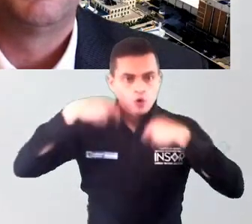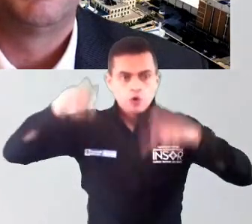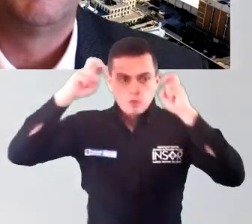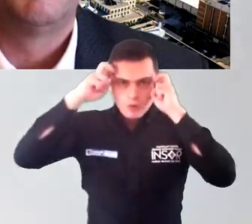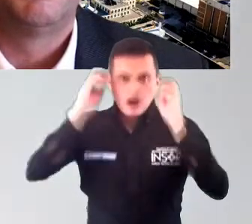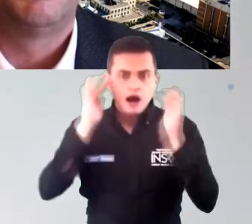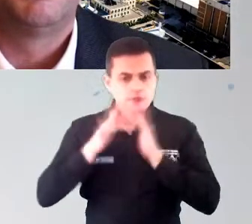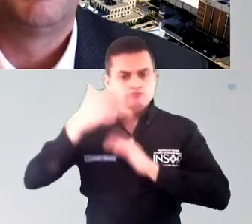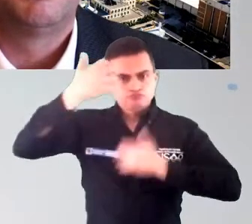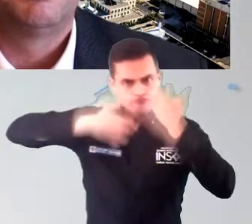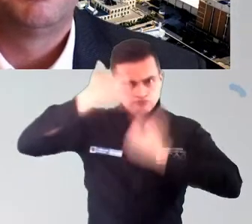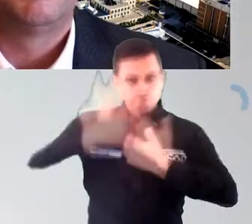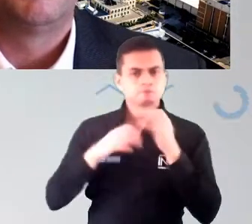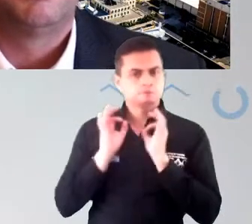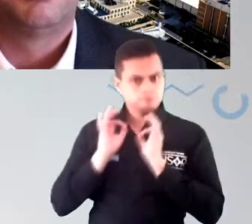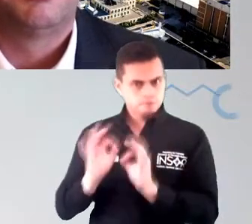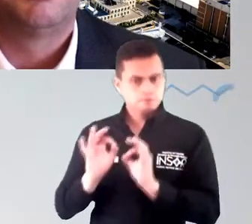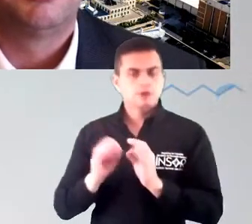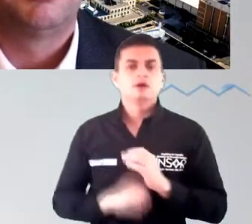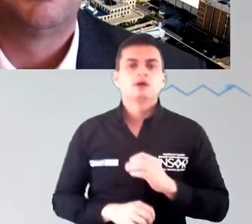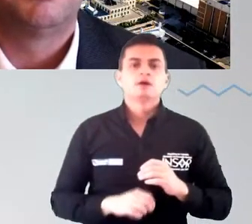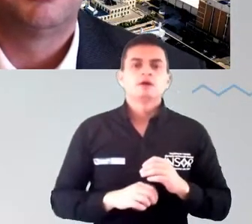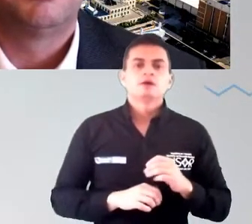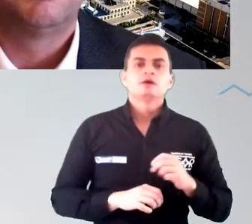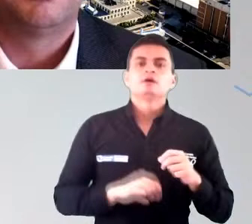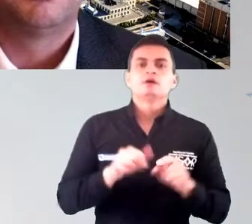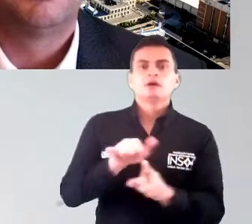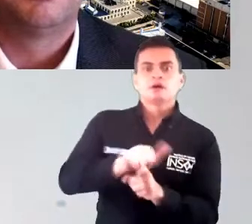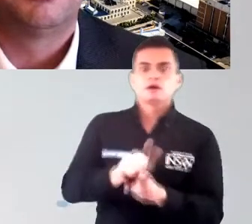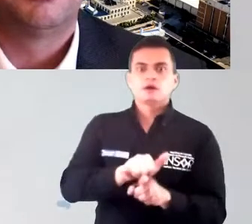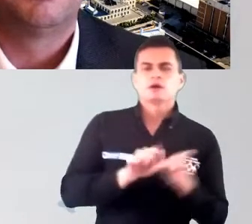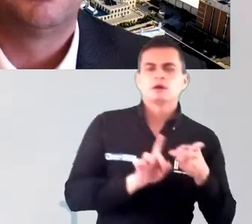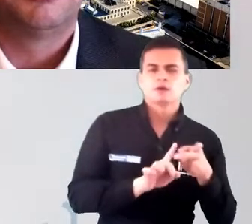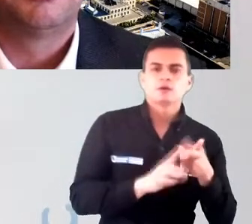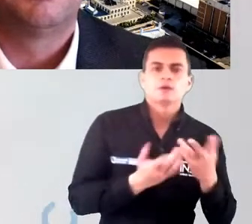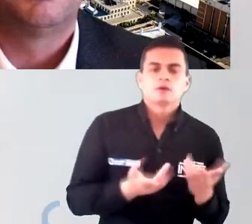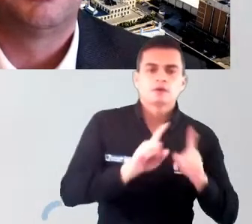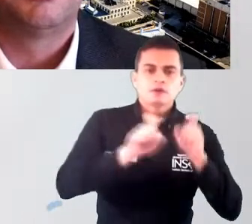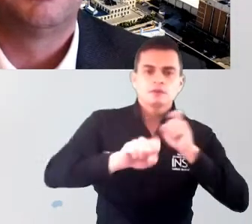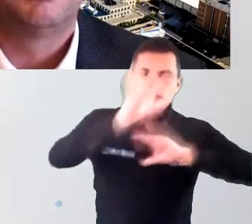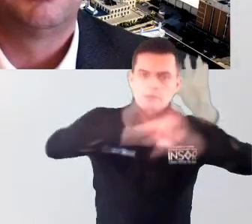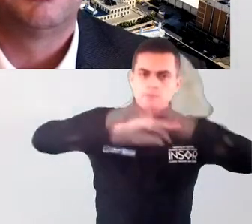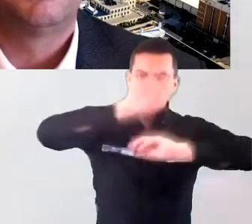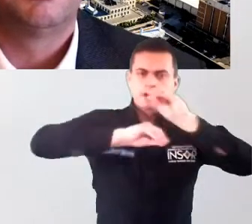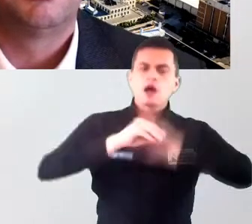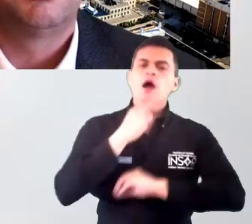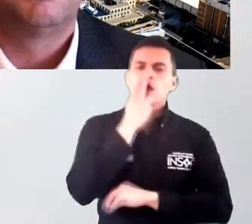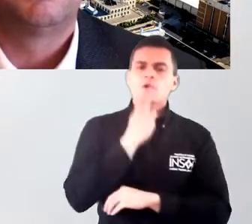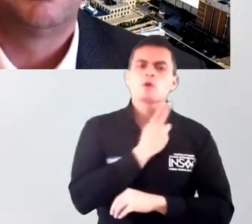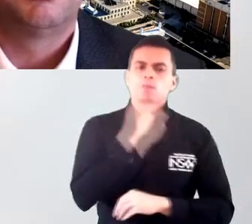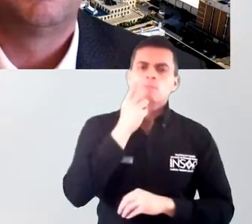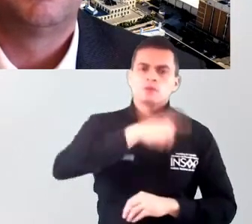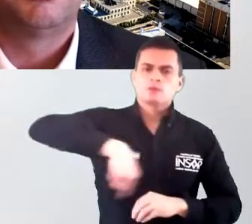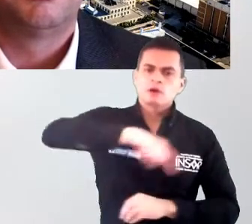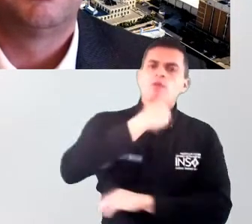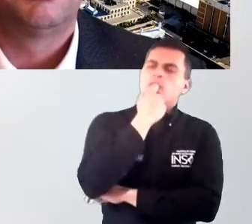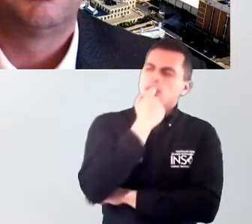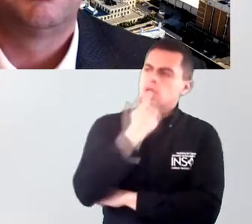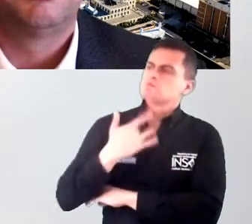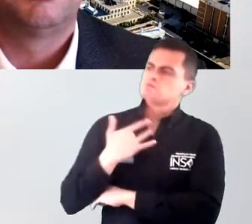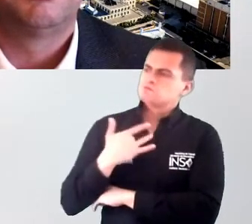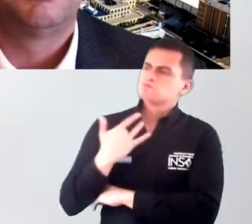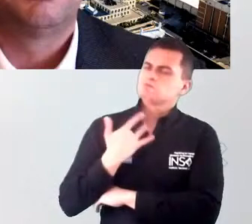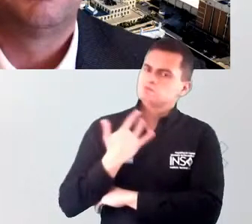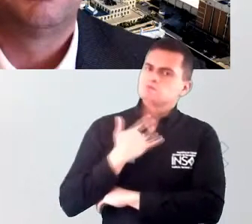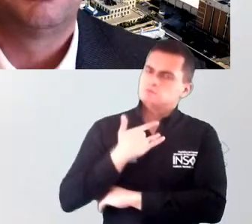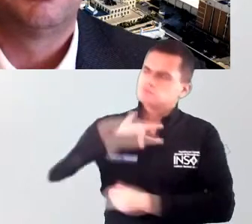evaluación auténtica y el aprendizaje con compromiso para lograr que la gente de verdad se sienta participando a pesar